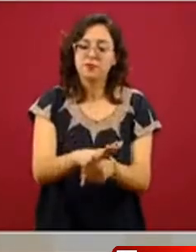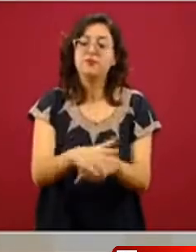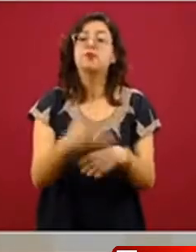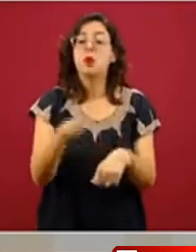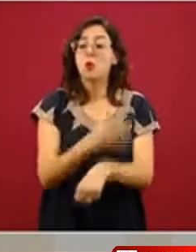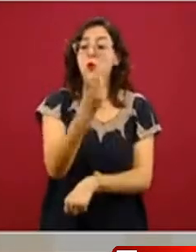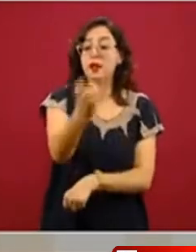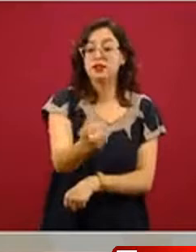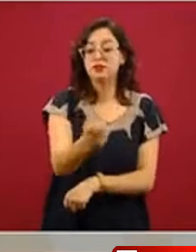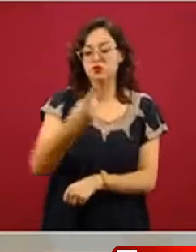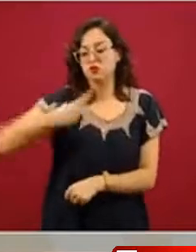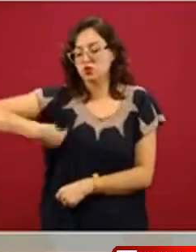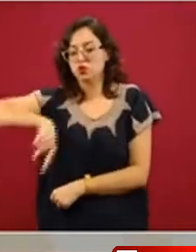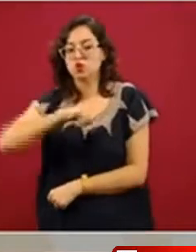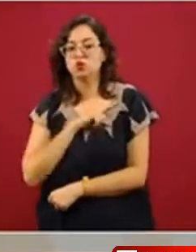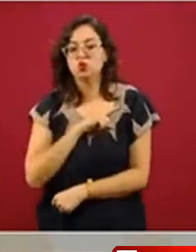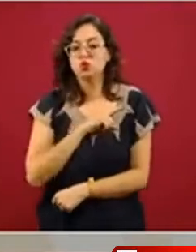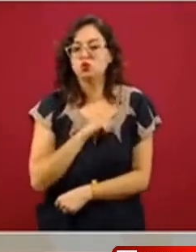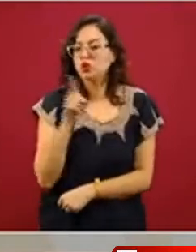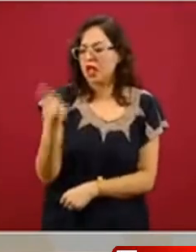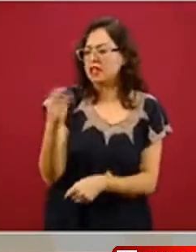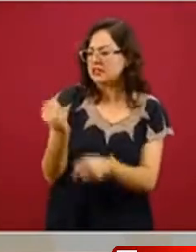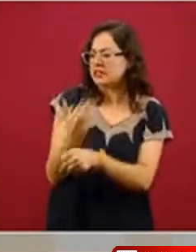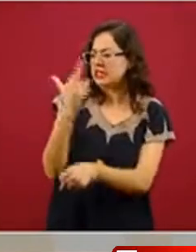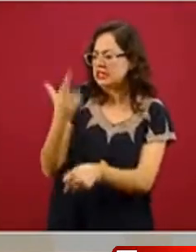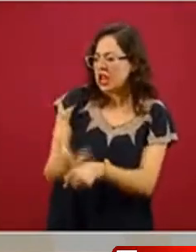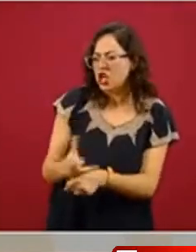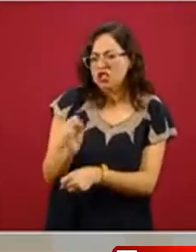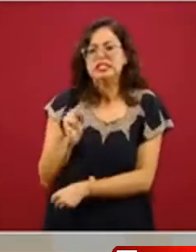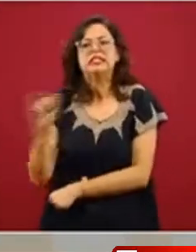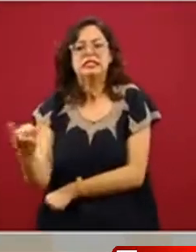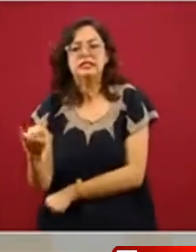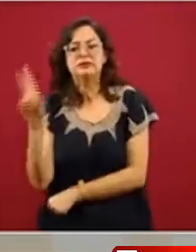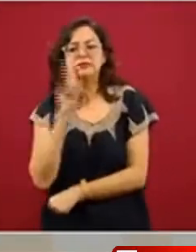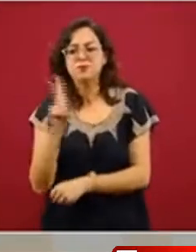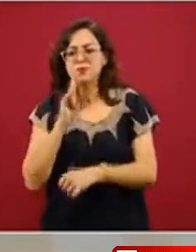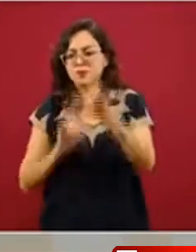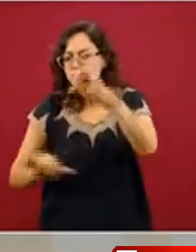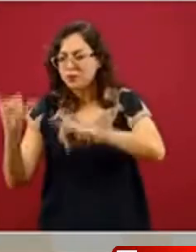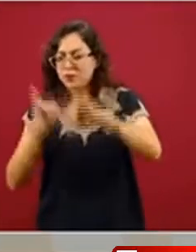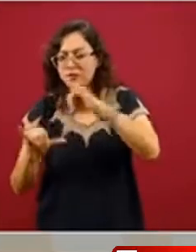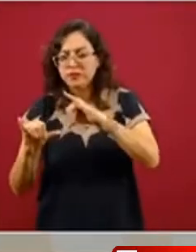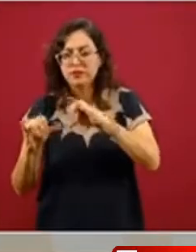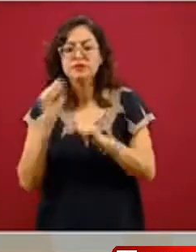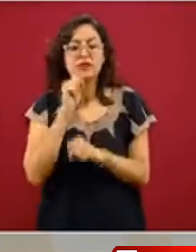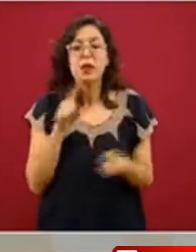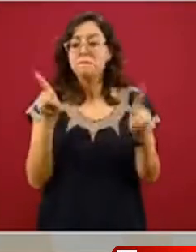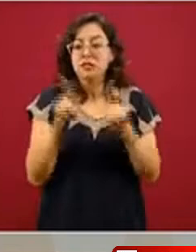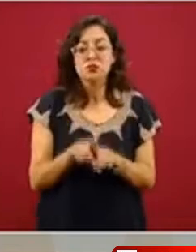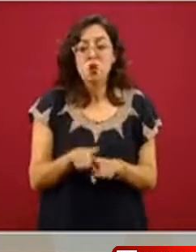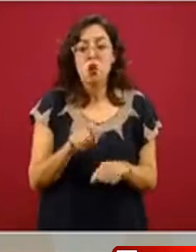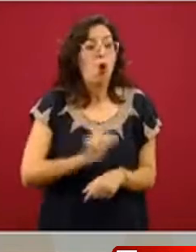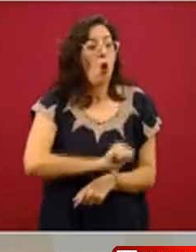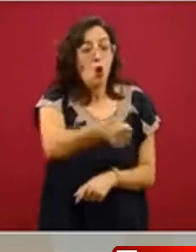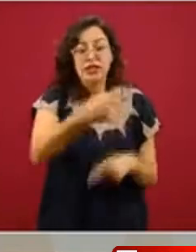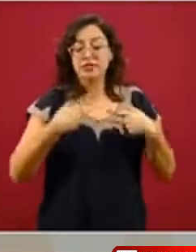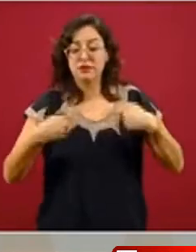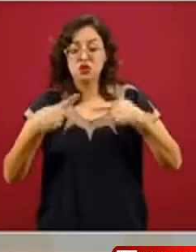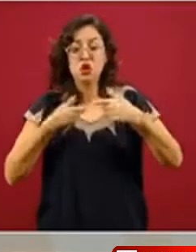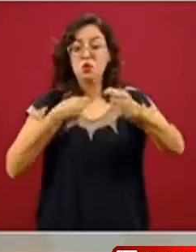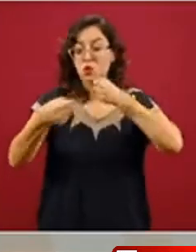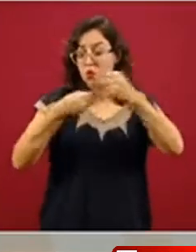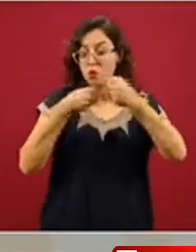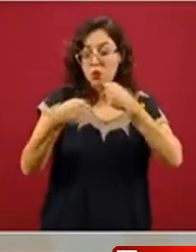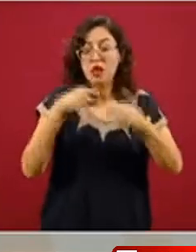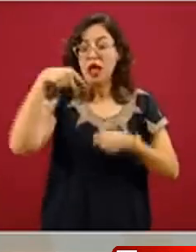para identificar por qué el secretario Herrera se le hace la prueba, igual que se le hizo aquí a varios colegas reporteras